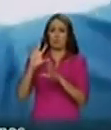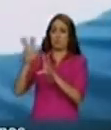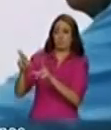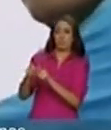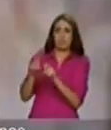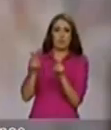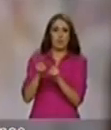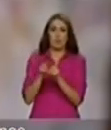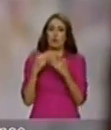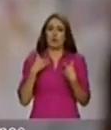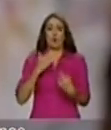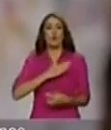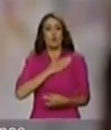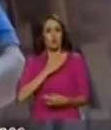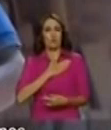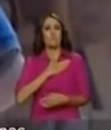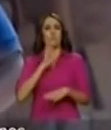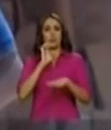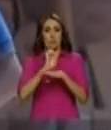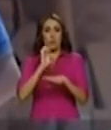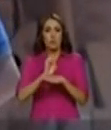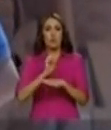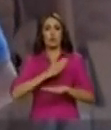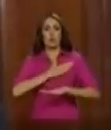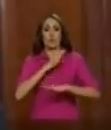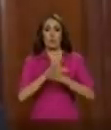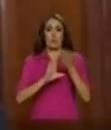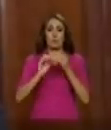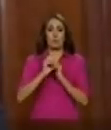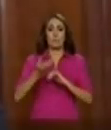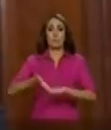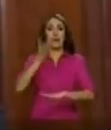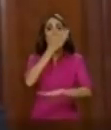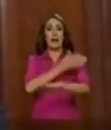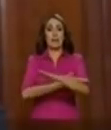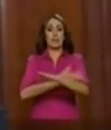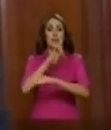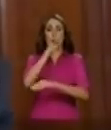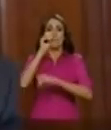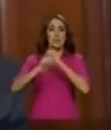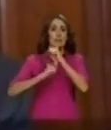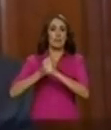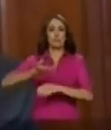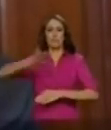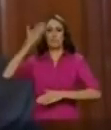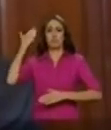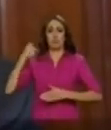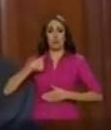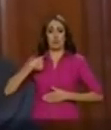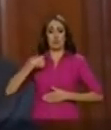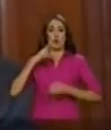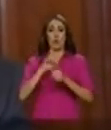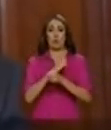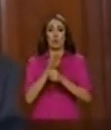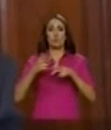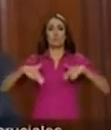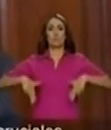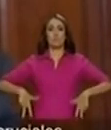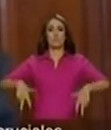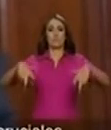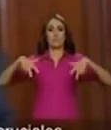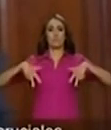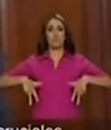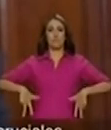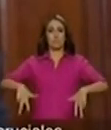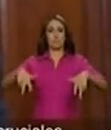país, confío en mis hermanas y hermanos. Hace 20 años tuve un accidente, por eso uso esta silla de ruedas. En